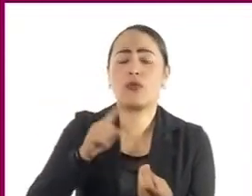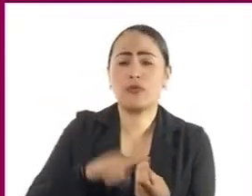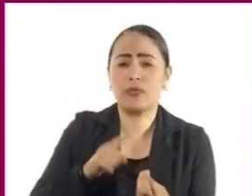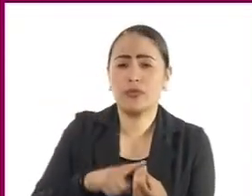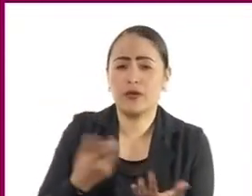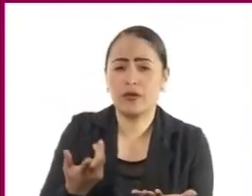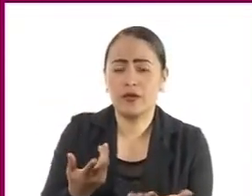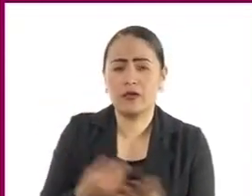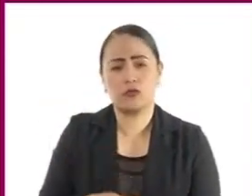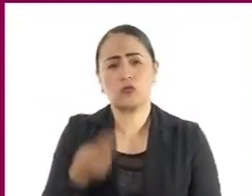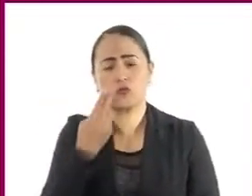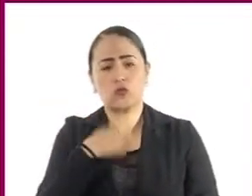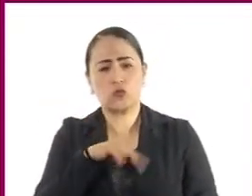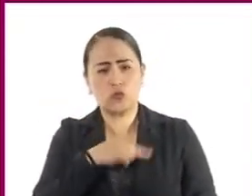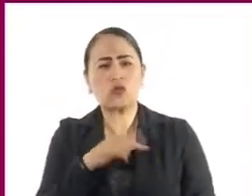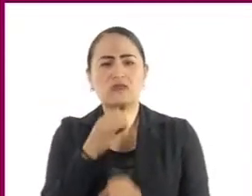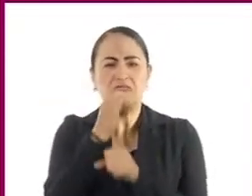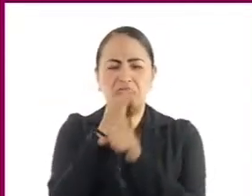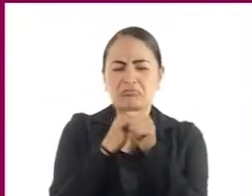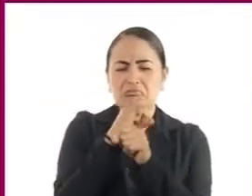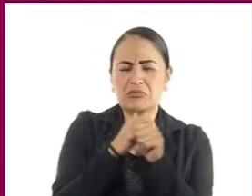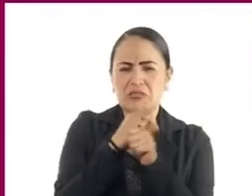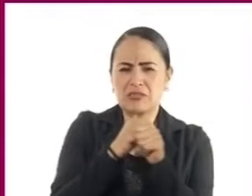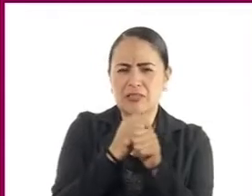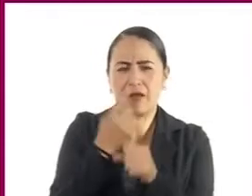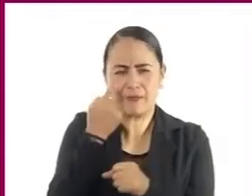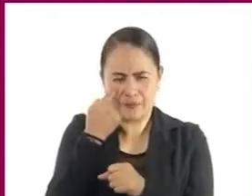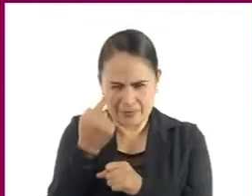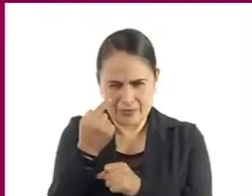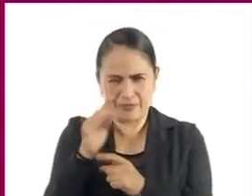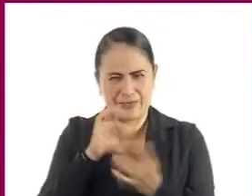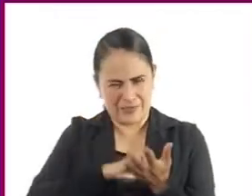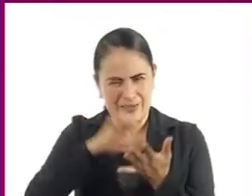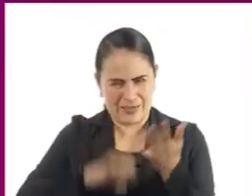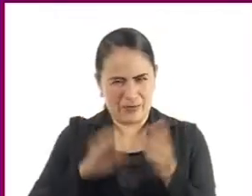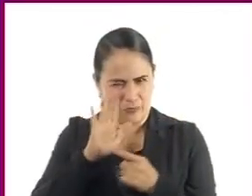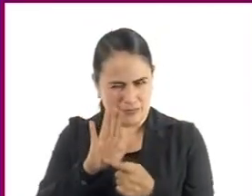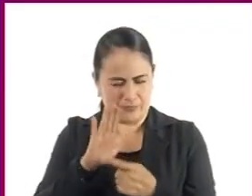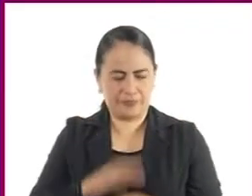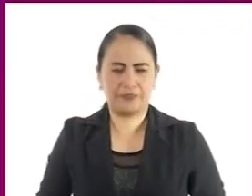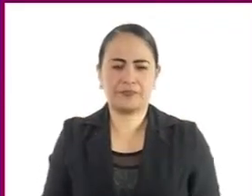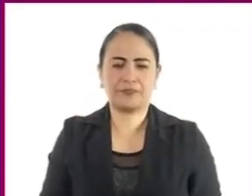que utilizaremos. Veamos primero el siguiente texto para entenderlo.